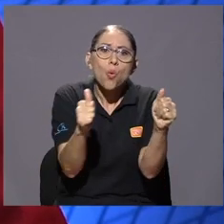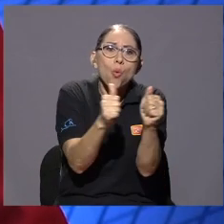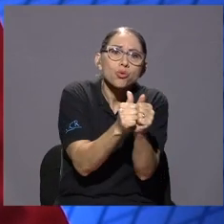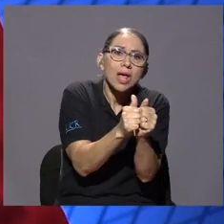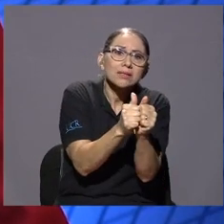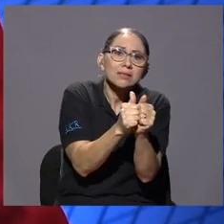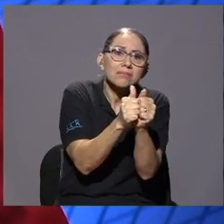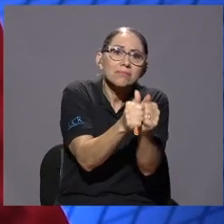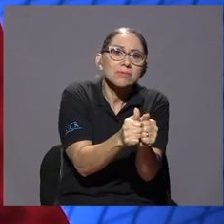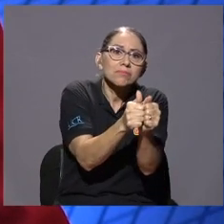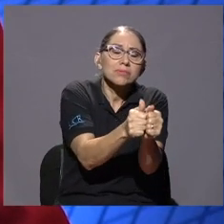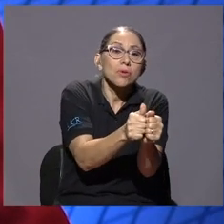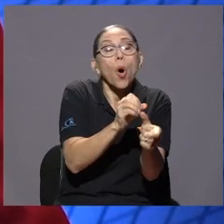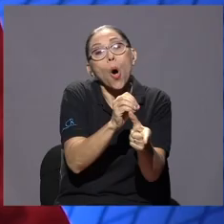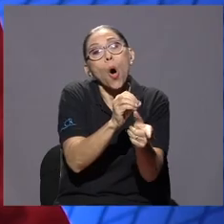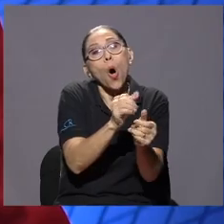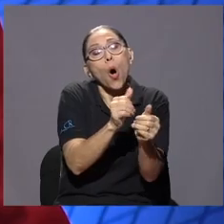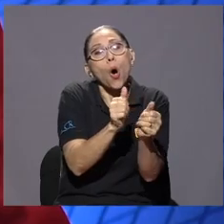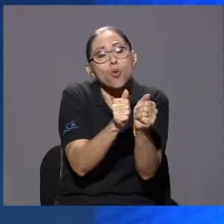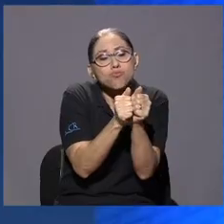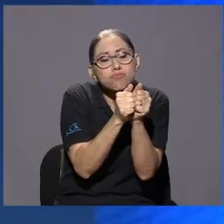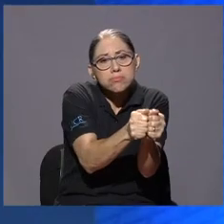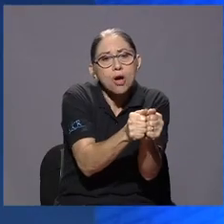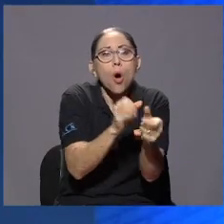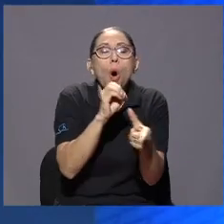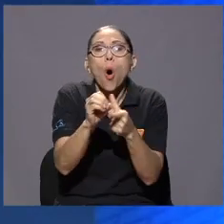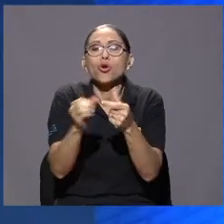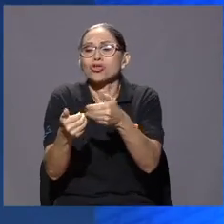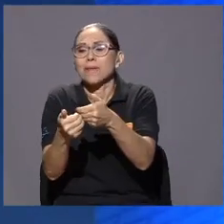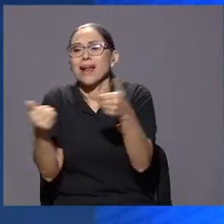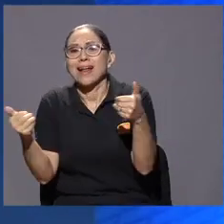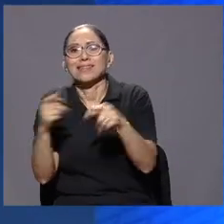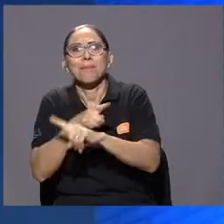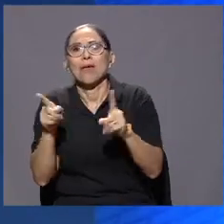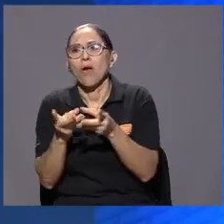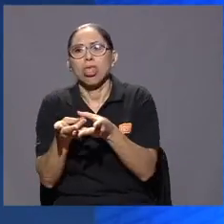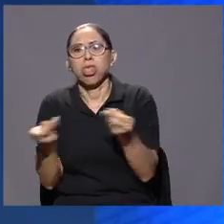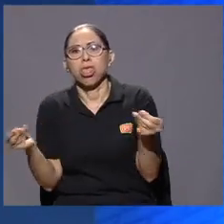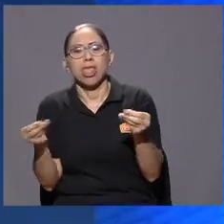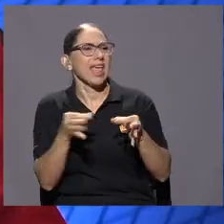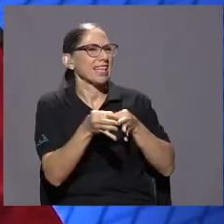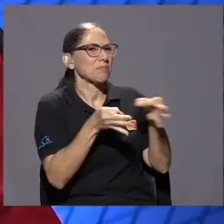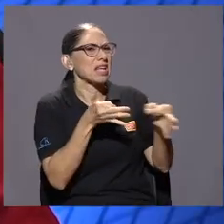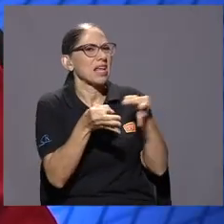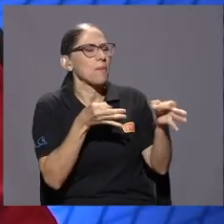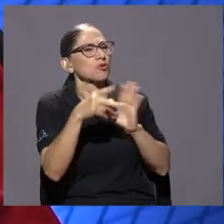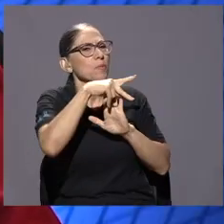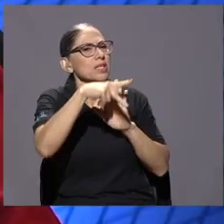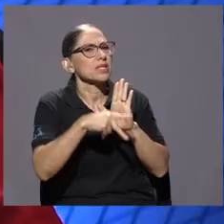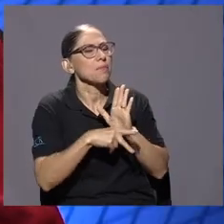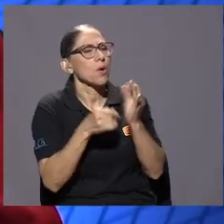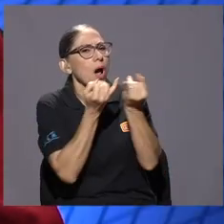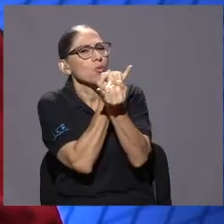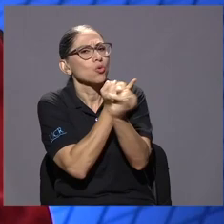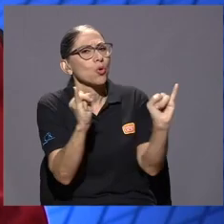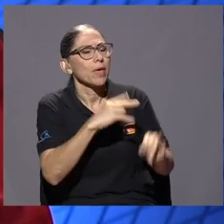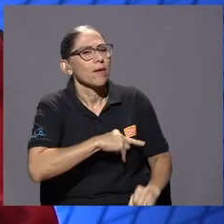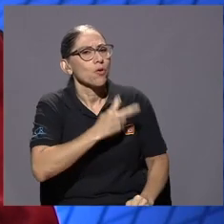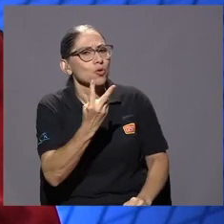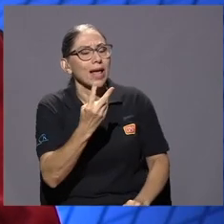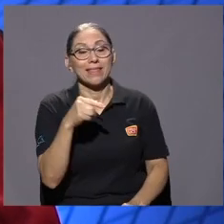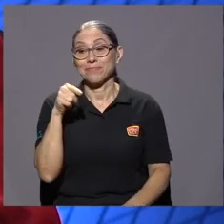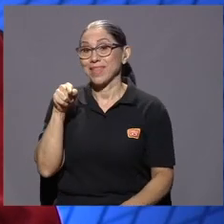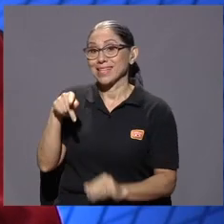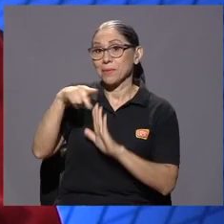y no poder resolver su situación adecuadamente. Expliquemos bien eso de autonomía de la voluntad. Sí, el principio de autonomía de la